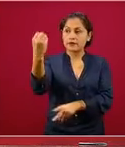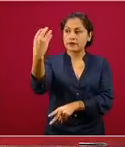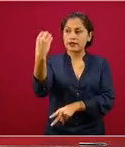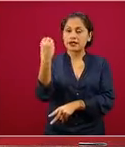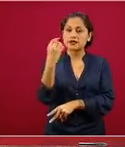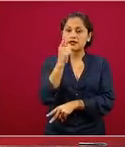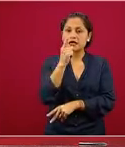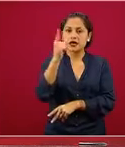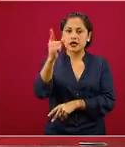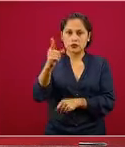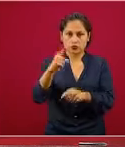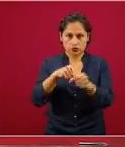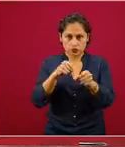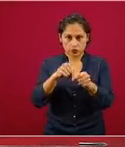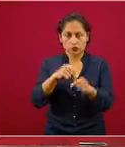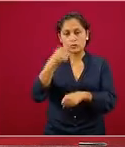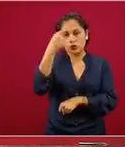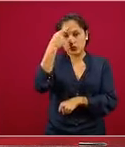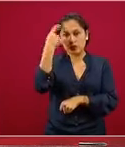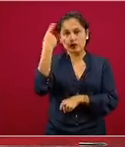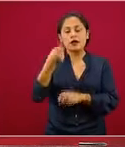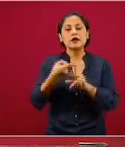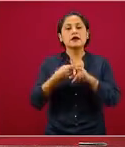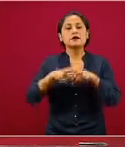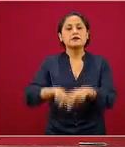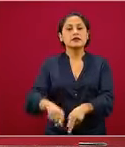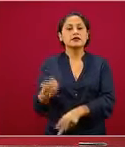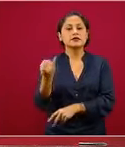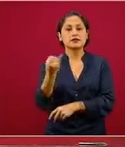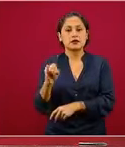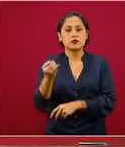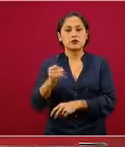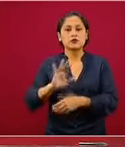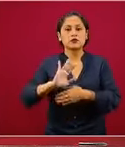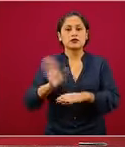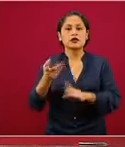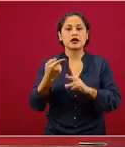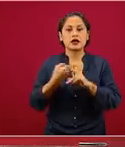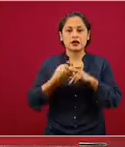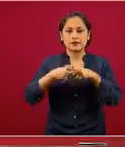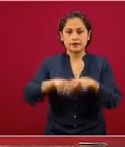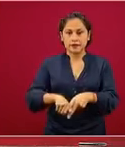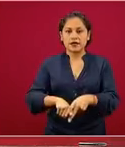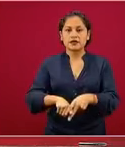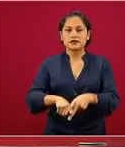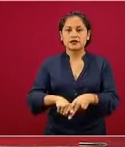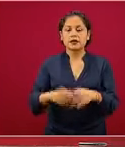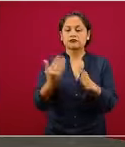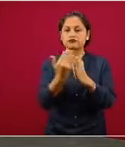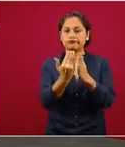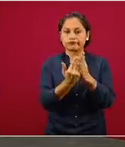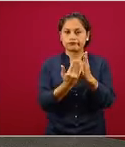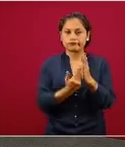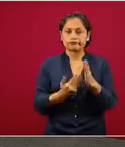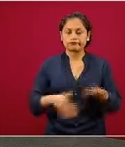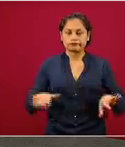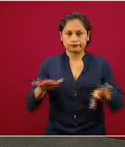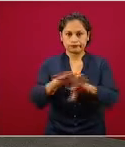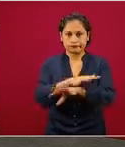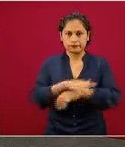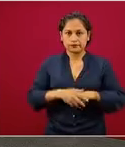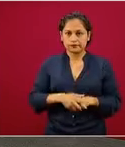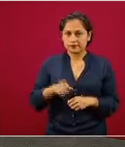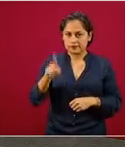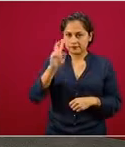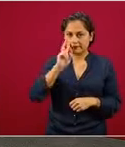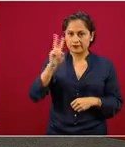de junio, cuando ya expira la Jornada Nacional de Sana Distancia. Por cierto, que notarán que hay una brecha